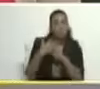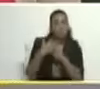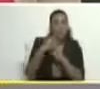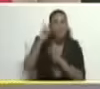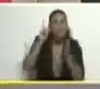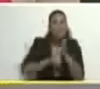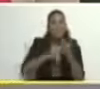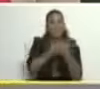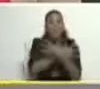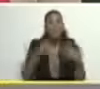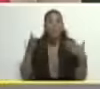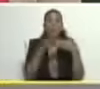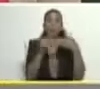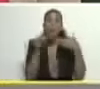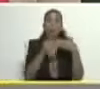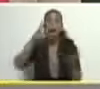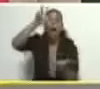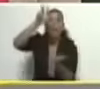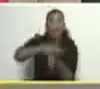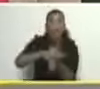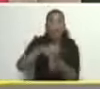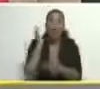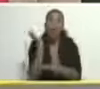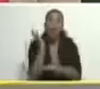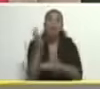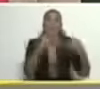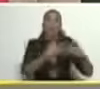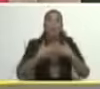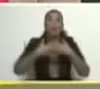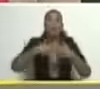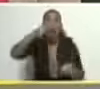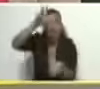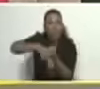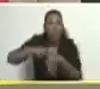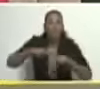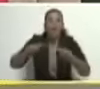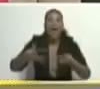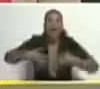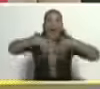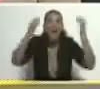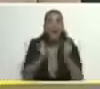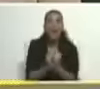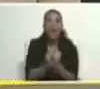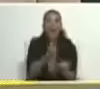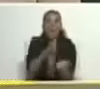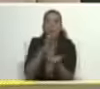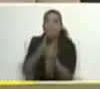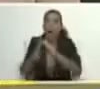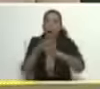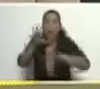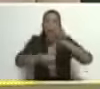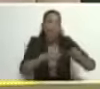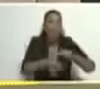miles de millones de dólares aprobados por el Congreso estadounidense para la guerra. You know,